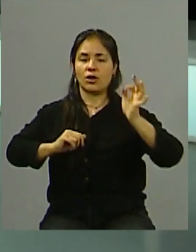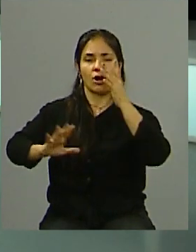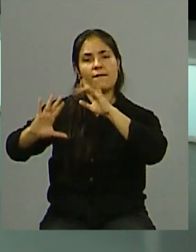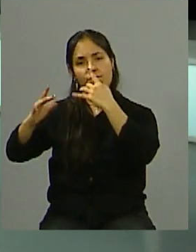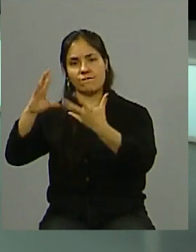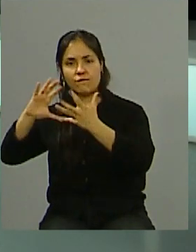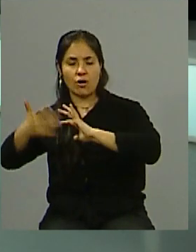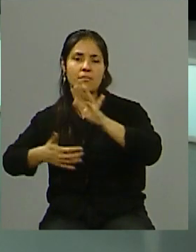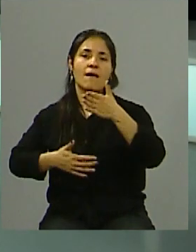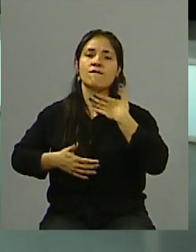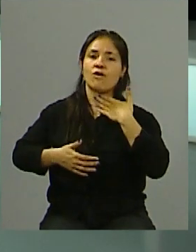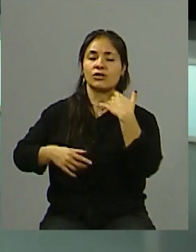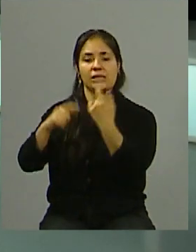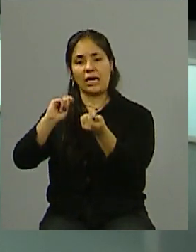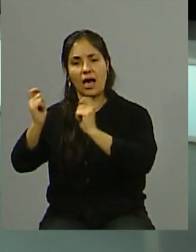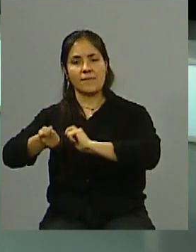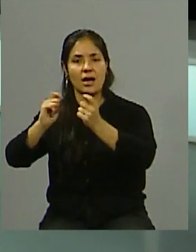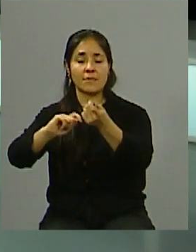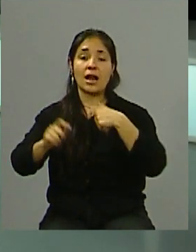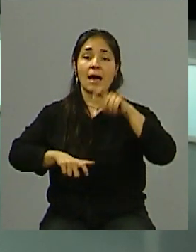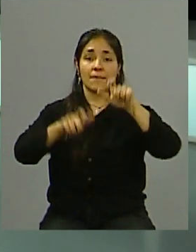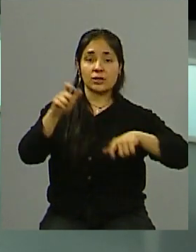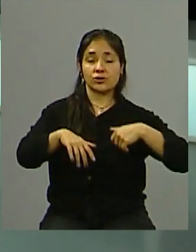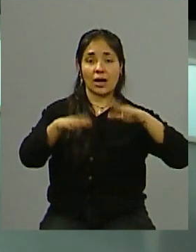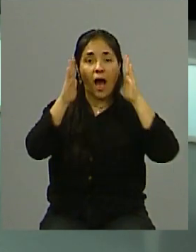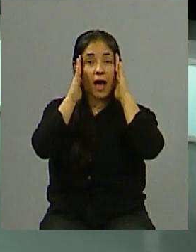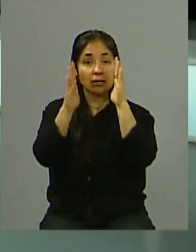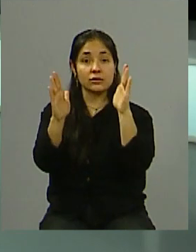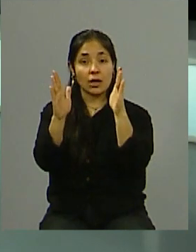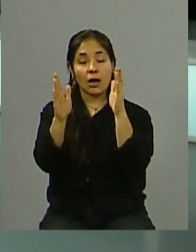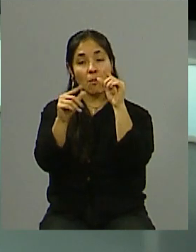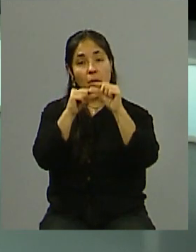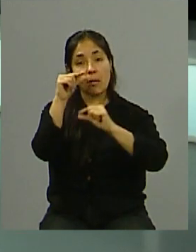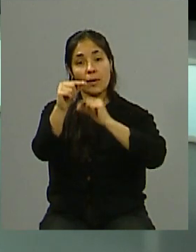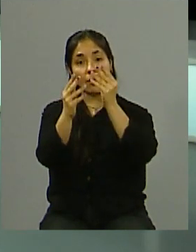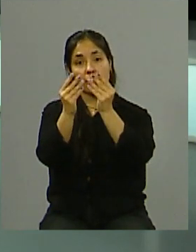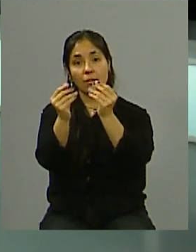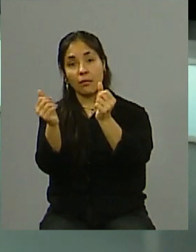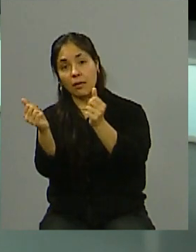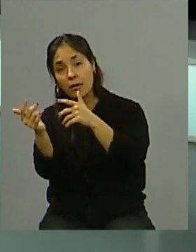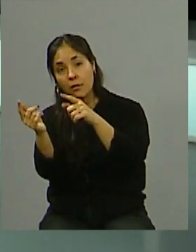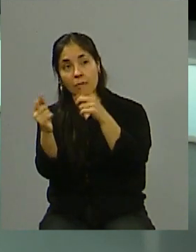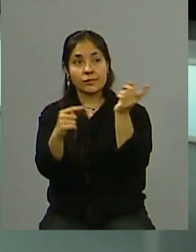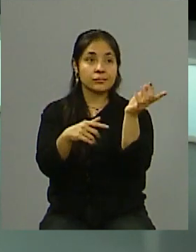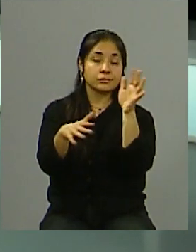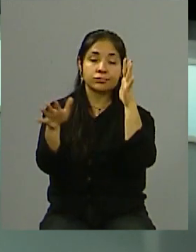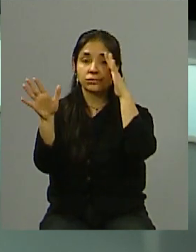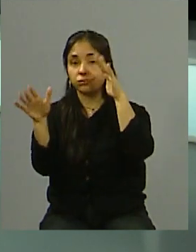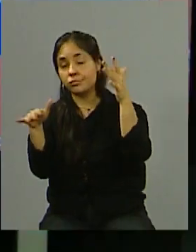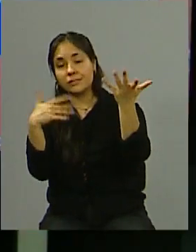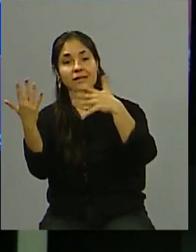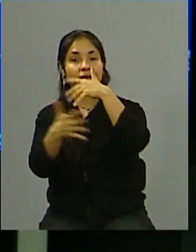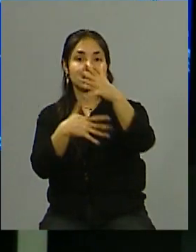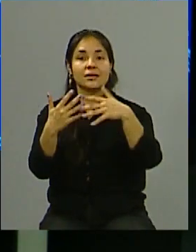las mismas voces hacen que la persona en su atención se vaya dispersando, vuelve, se va, vuelve. Entonces seguramente